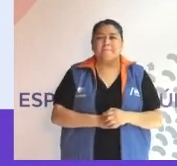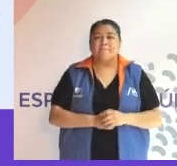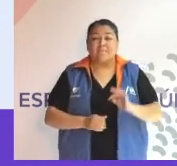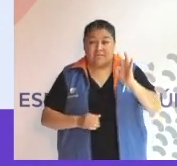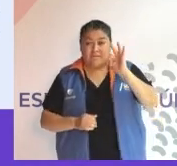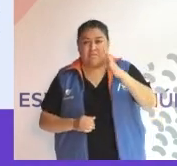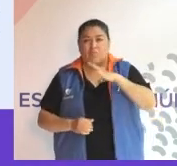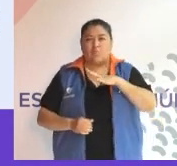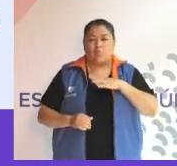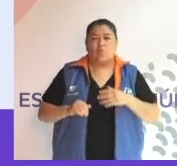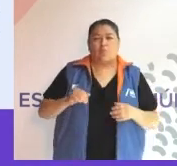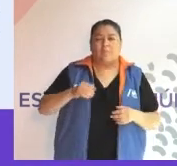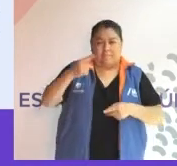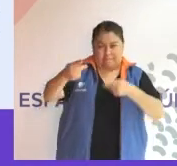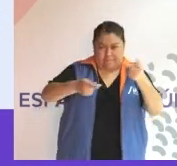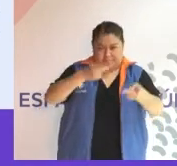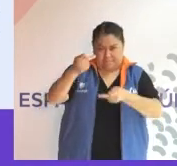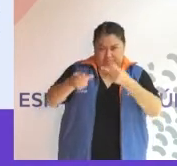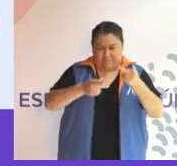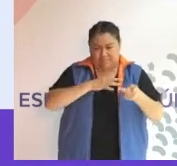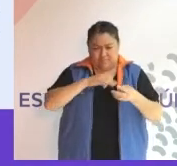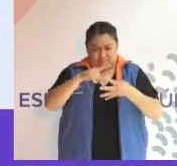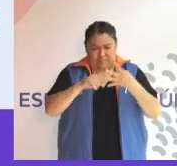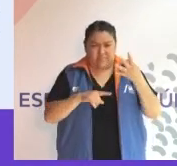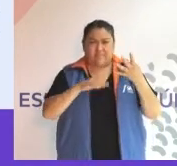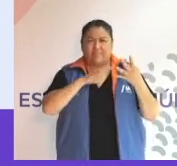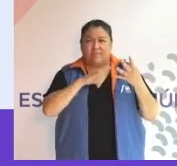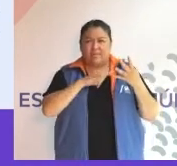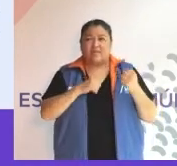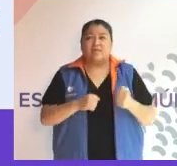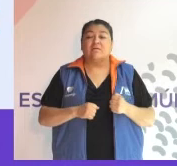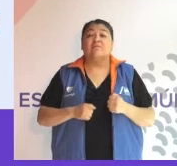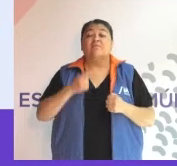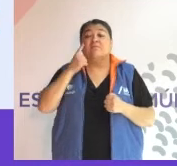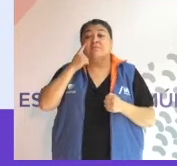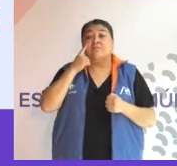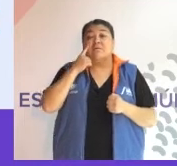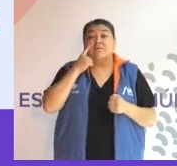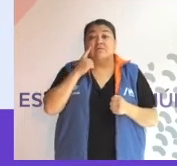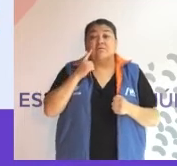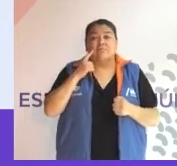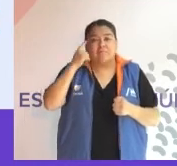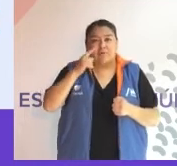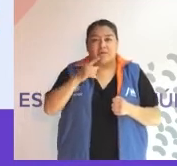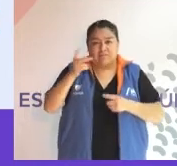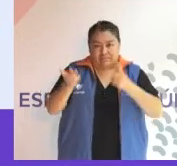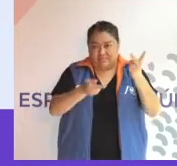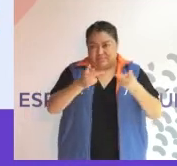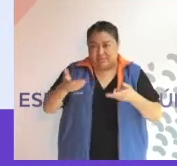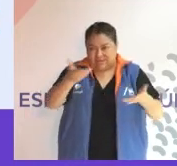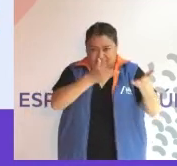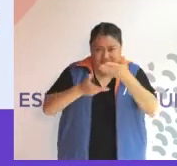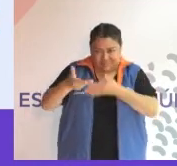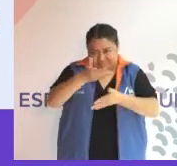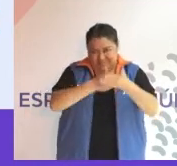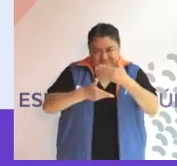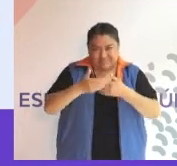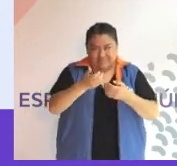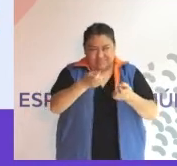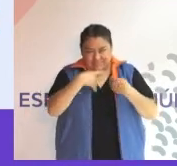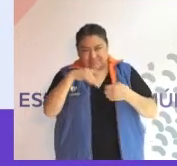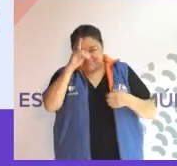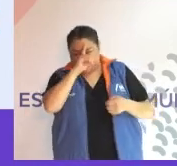Listo, tenemos, Andrea, un par de preguntas así rapidísimo, para tener la sabiduría de todos nuestros panelistas,